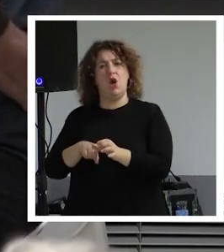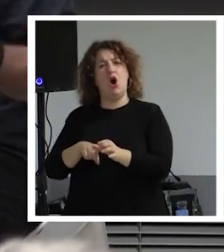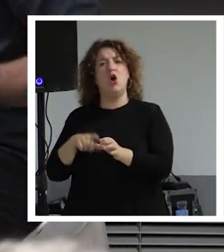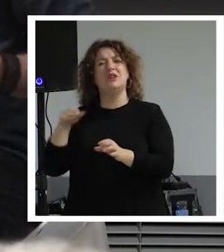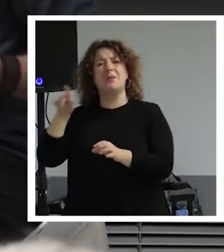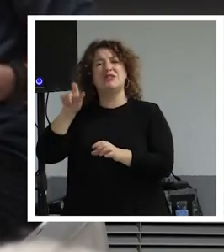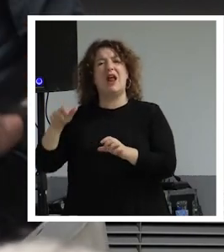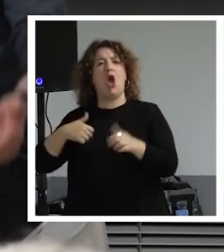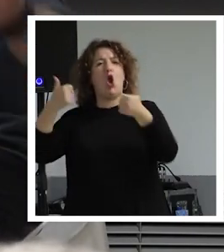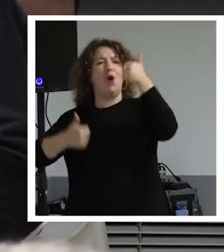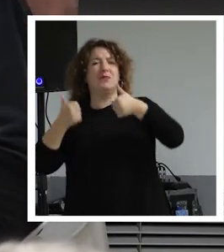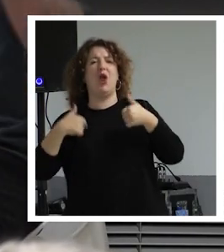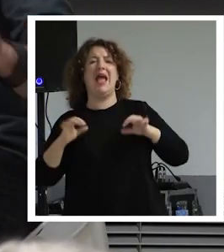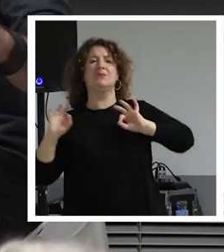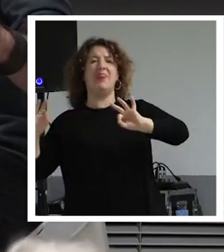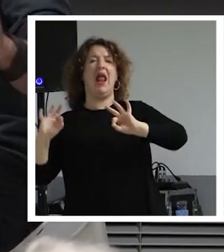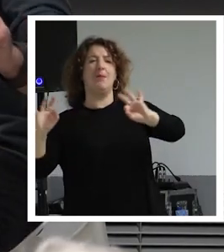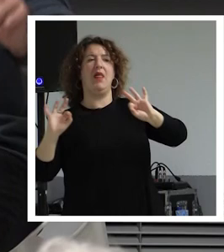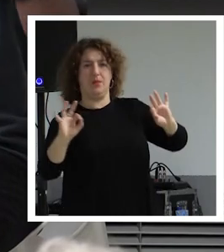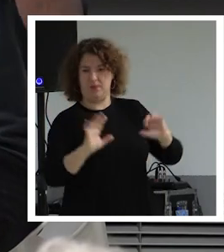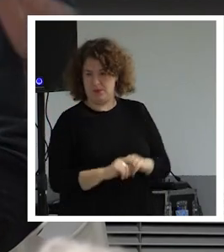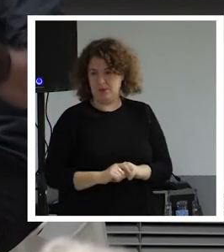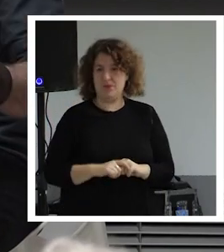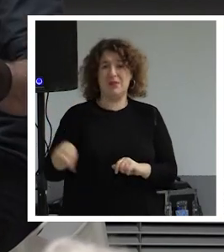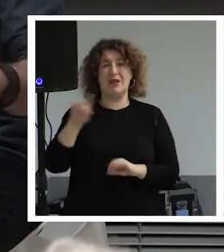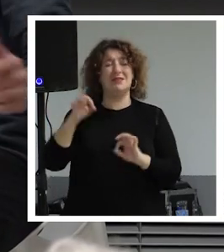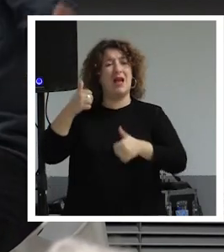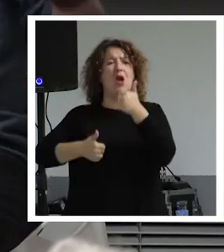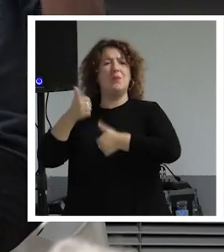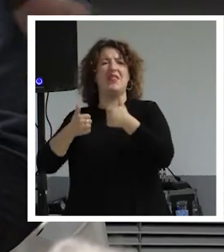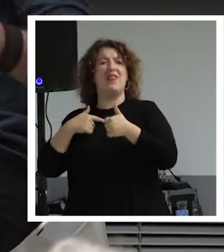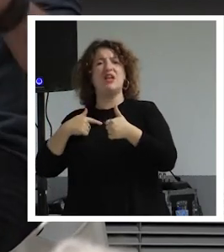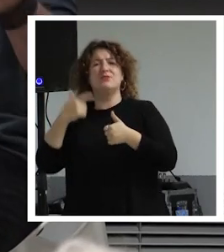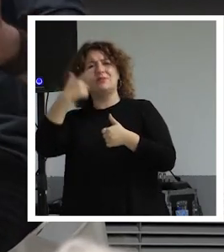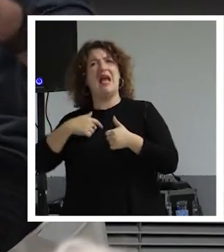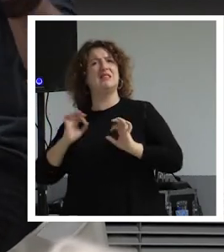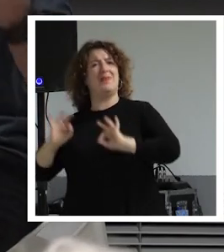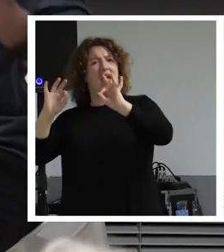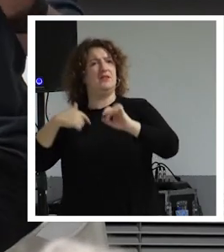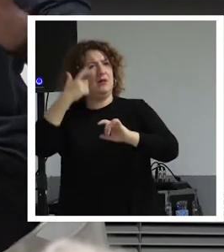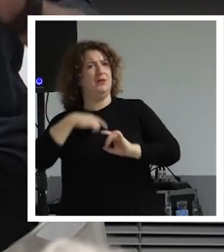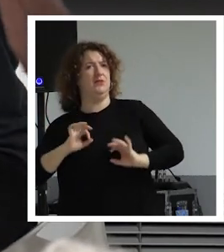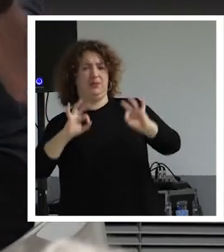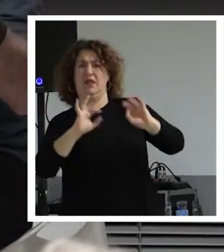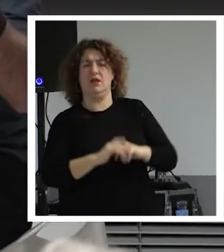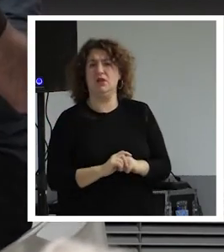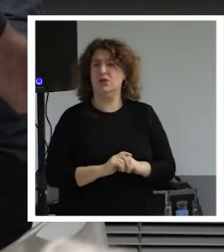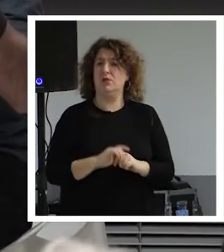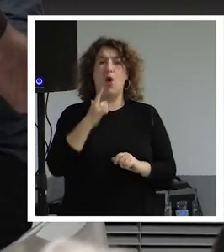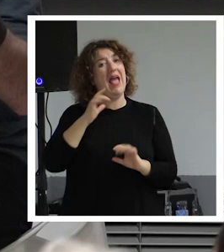en donde éramos parte de una comunidad humana y no solamente personas que competían por ser